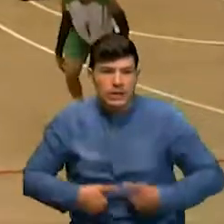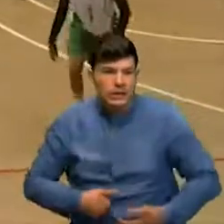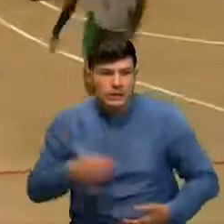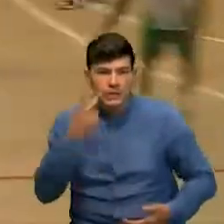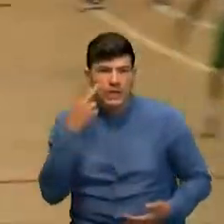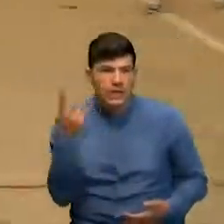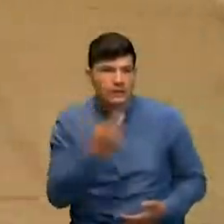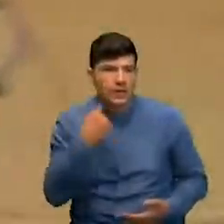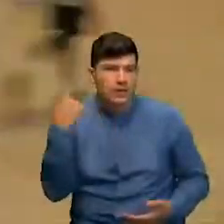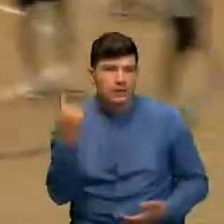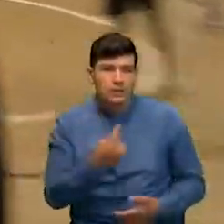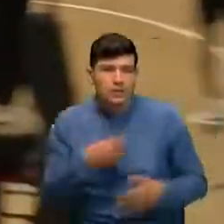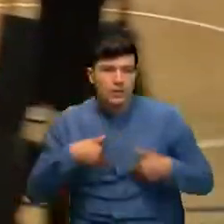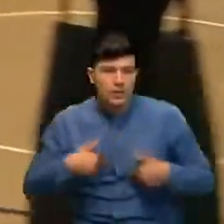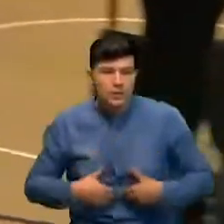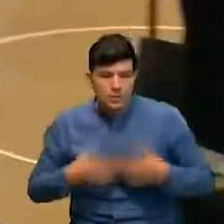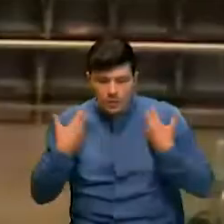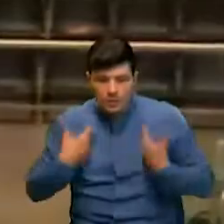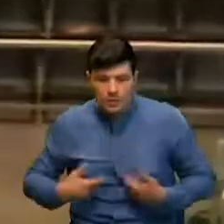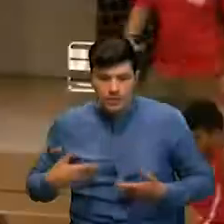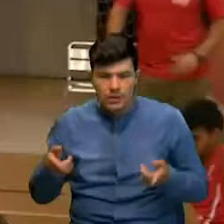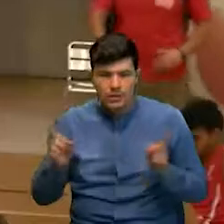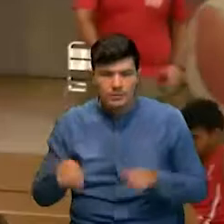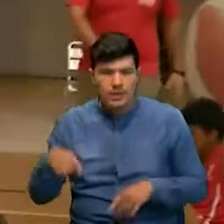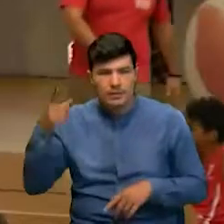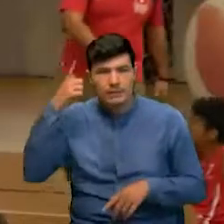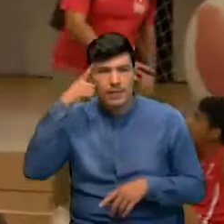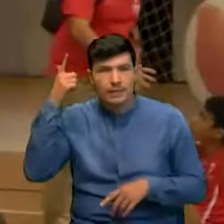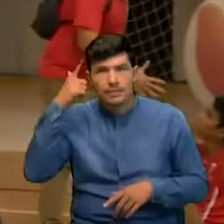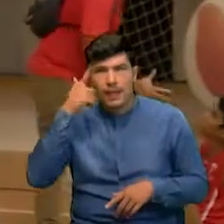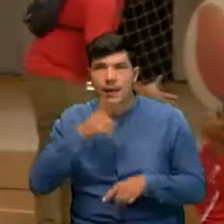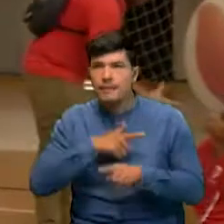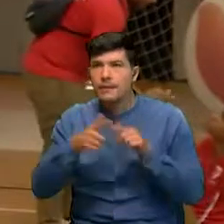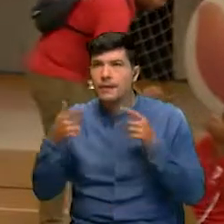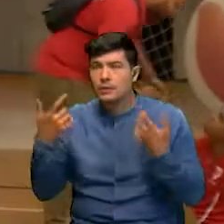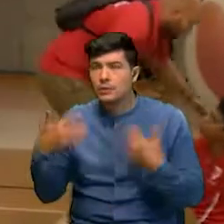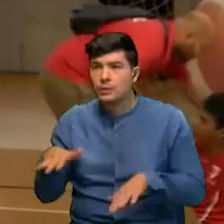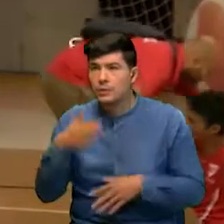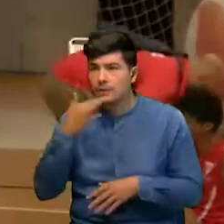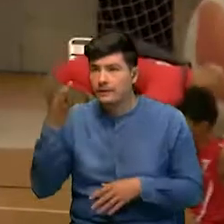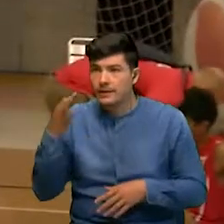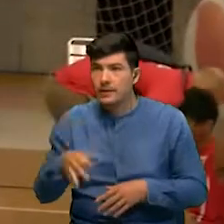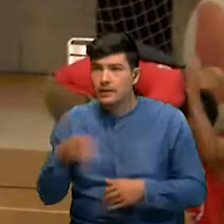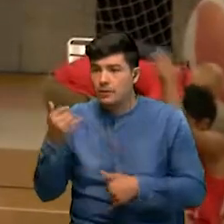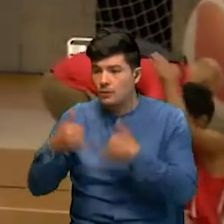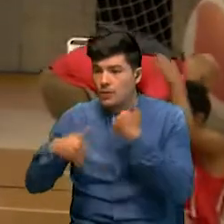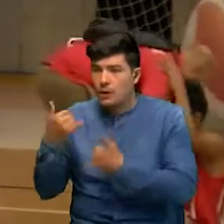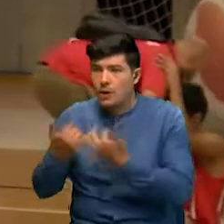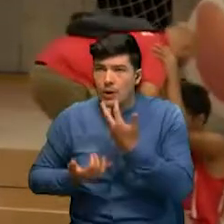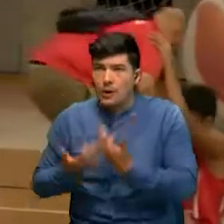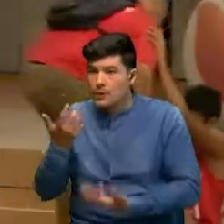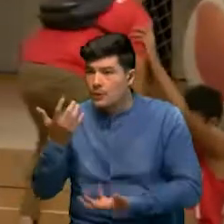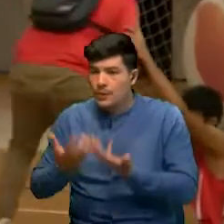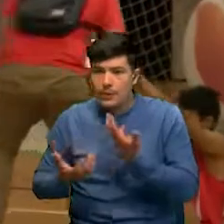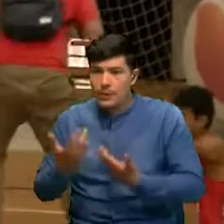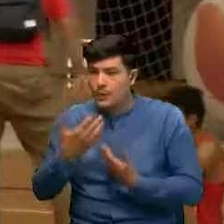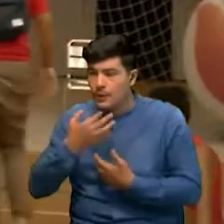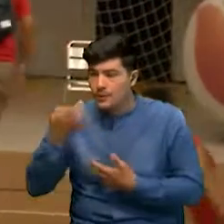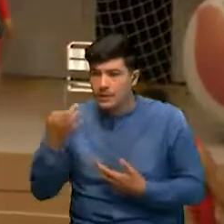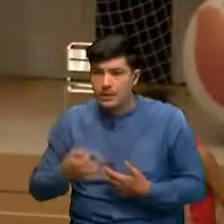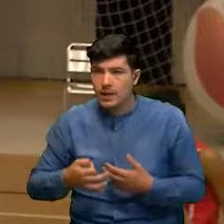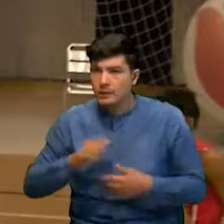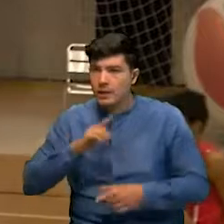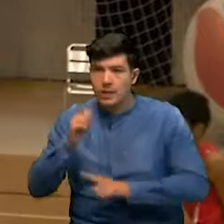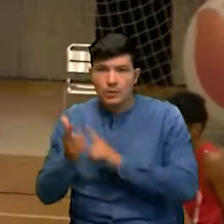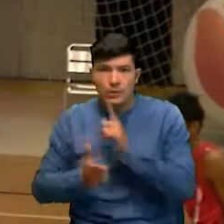No solamente el cansancio físico, sino el cansancio mental. Sin duda es un partido candela, como le decimos. Un partido que se